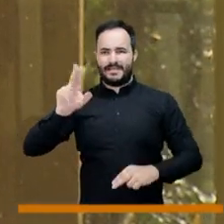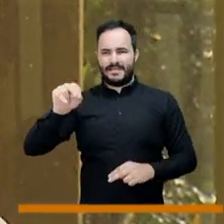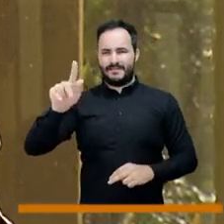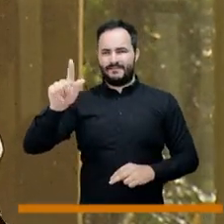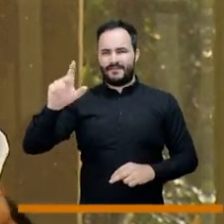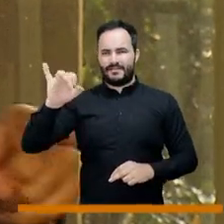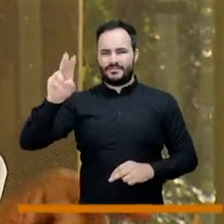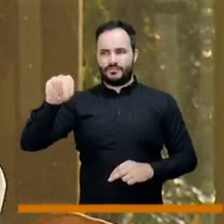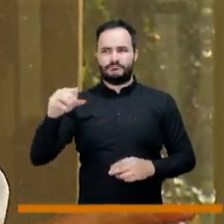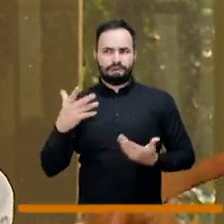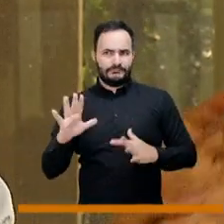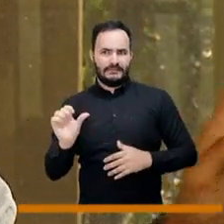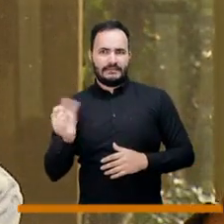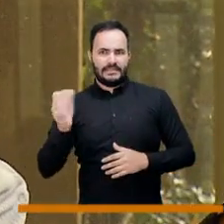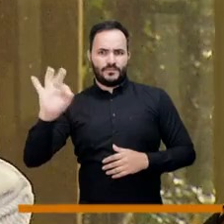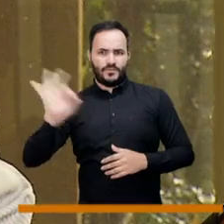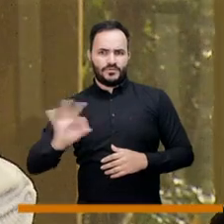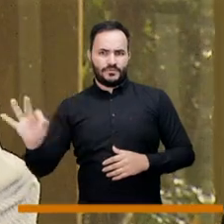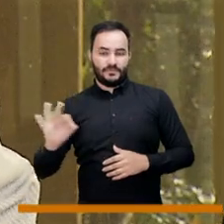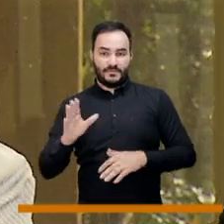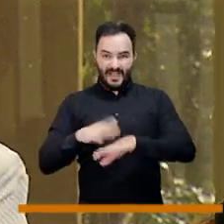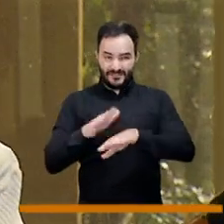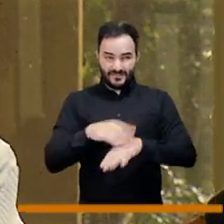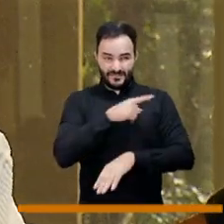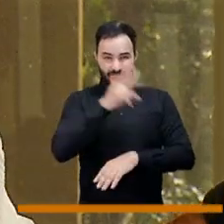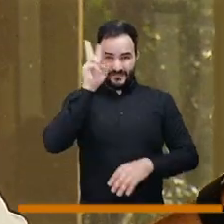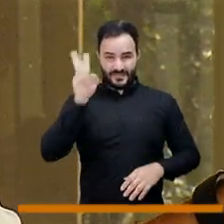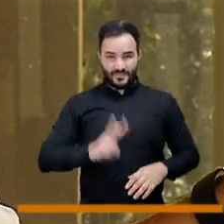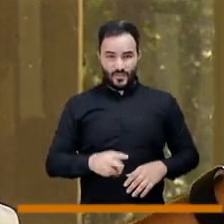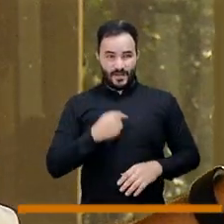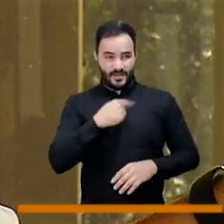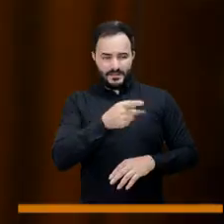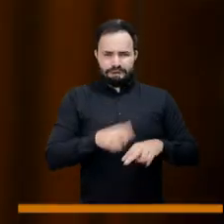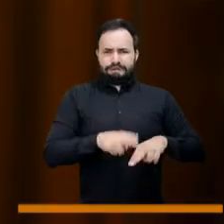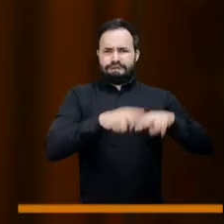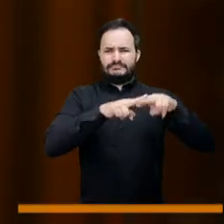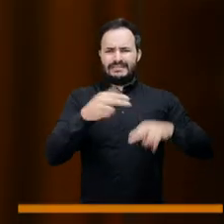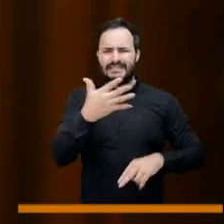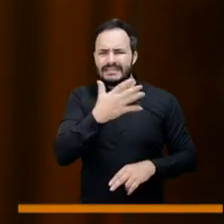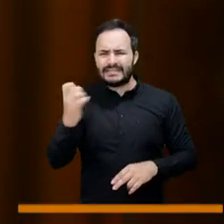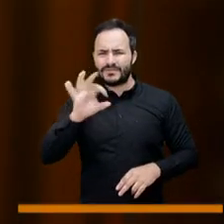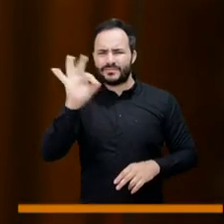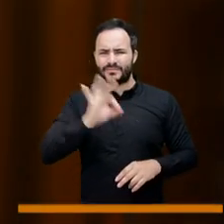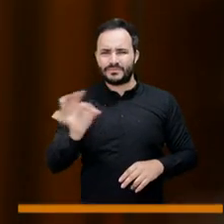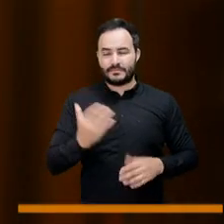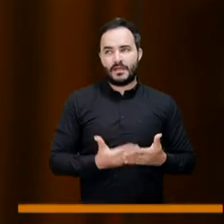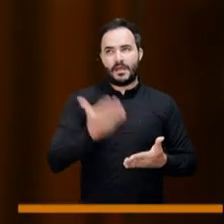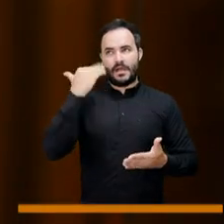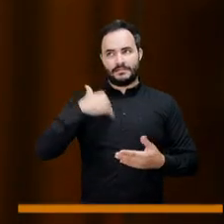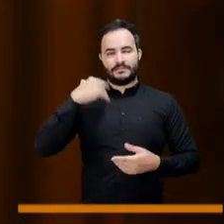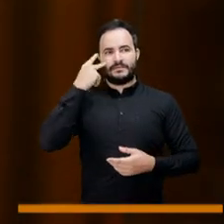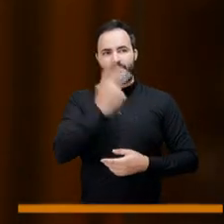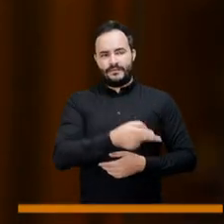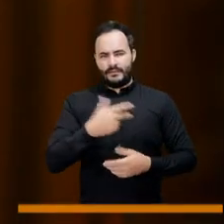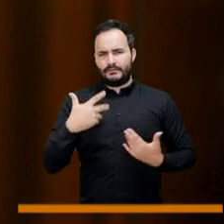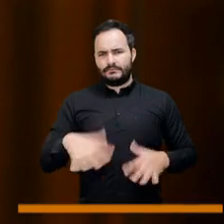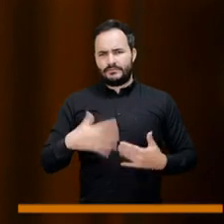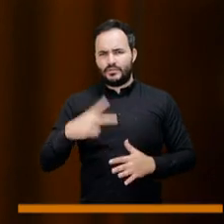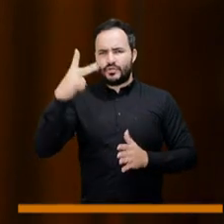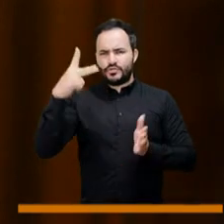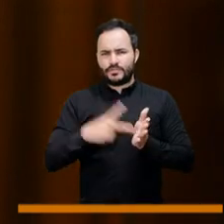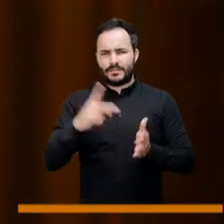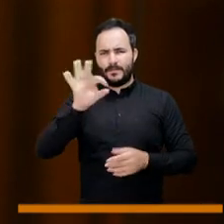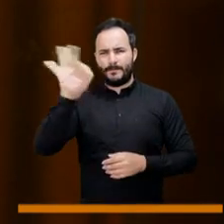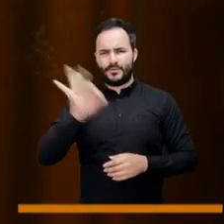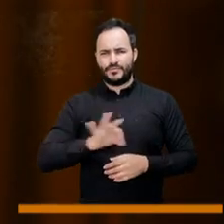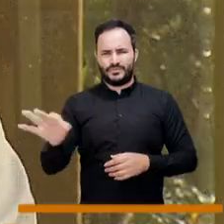imagínense que Venezuela este año va a terminar con una inflación de 500%. Tuvo el año pasado inflaciones hasta el 2000%. Entonces, se